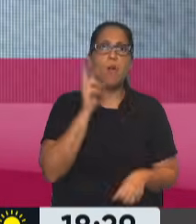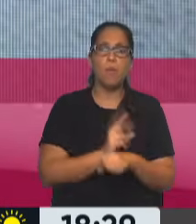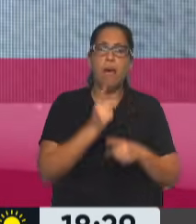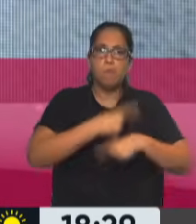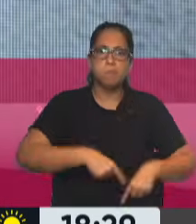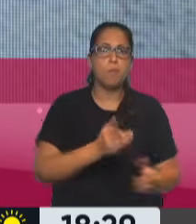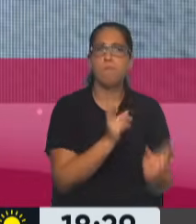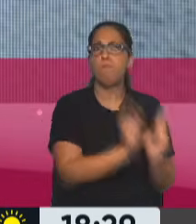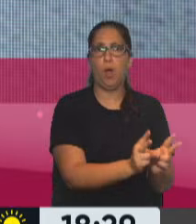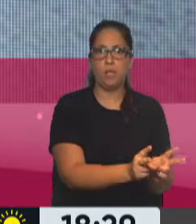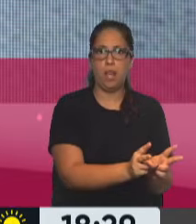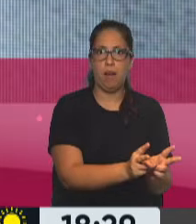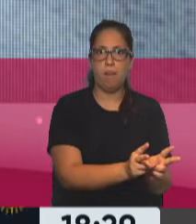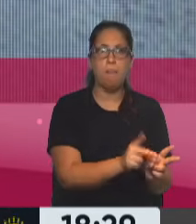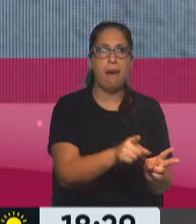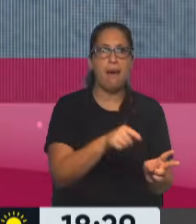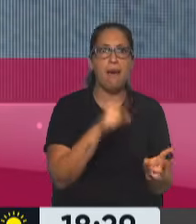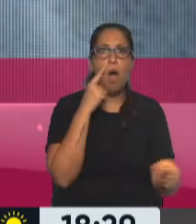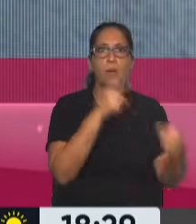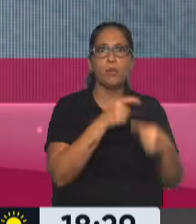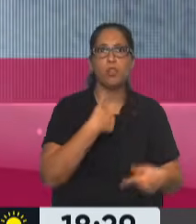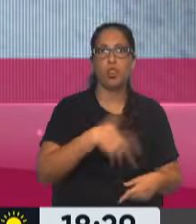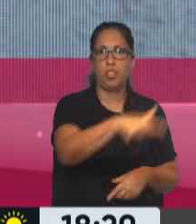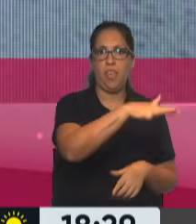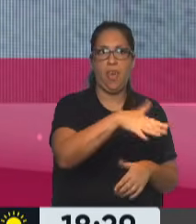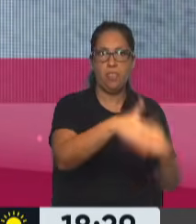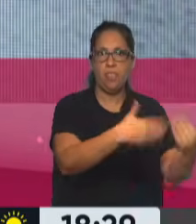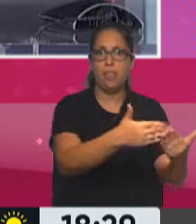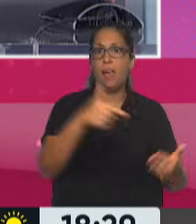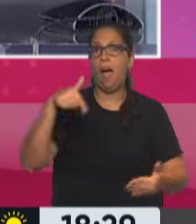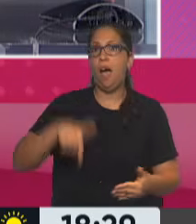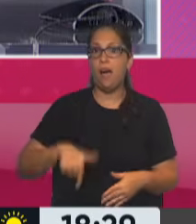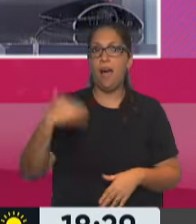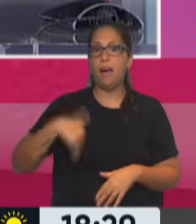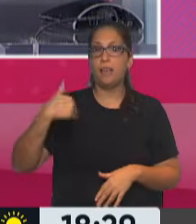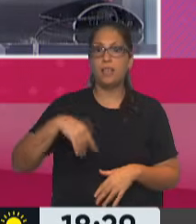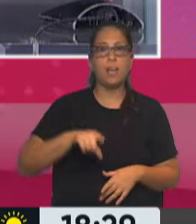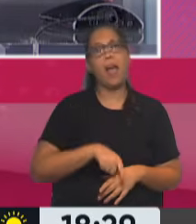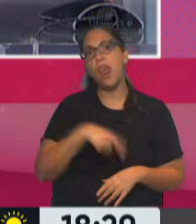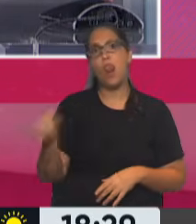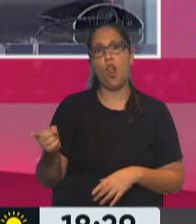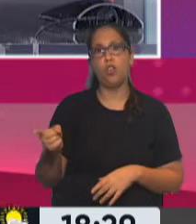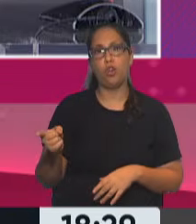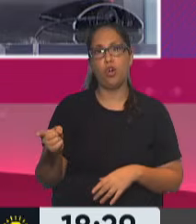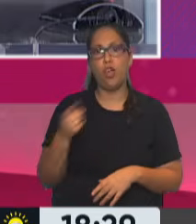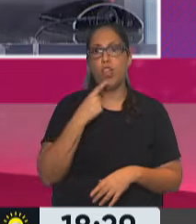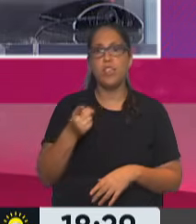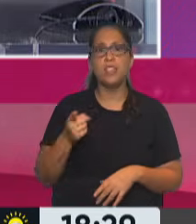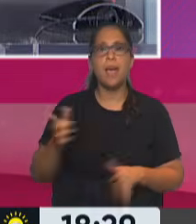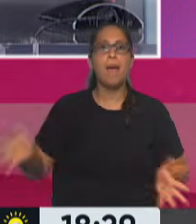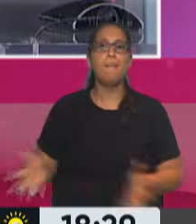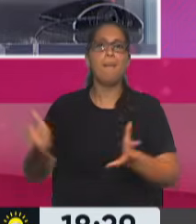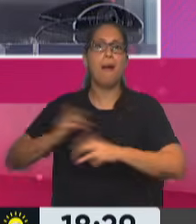modelo de sociedad determinada. La República Argentina, comparativamente en este escenario jurídico, adopta el otro extremo, básicamente que es el de la